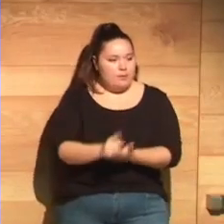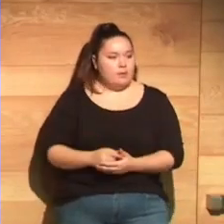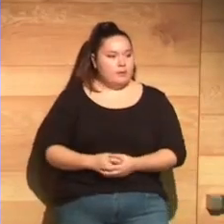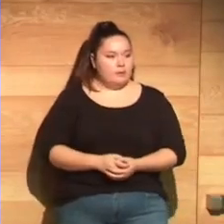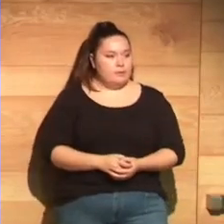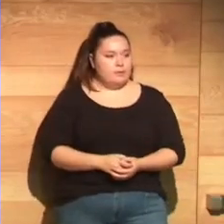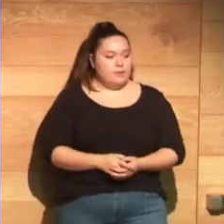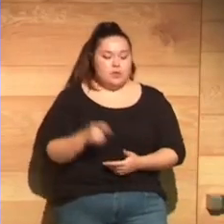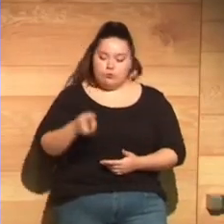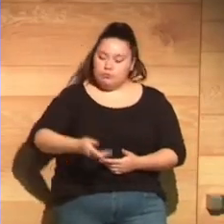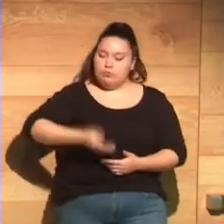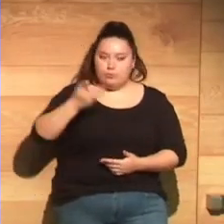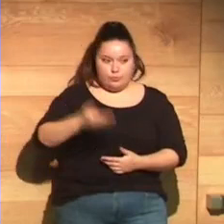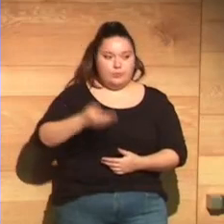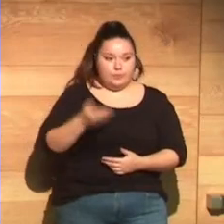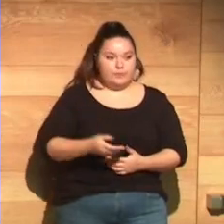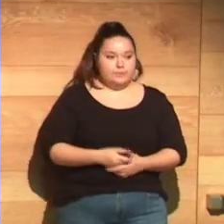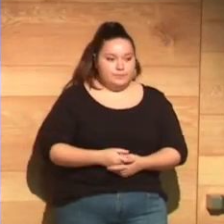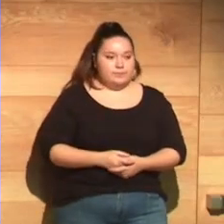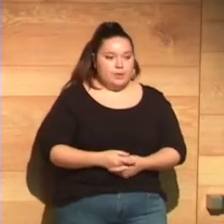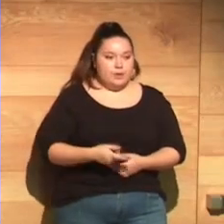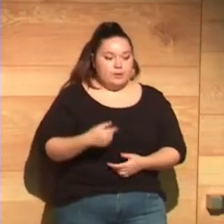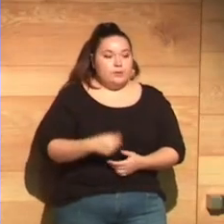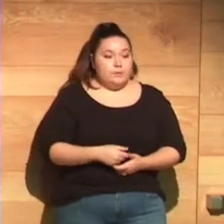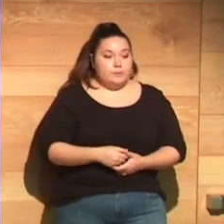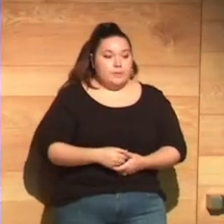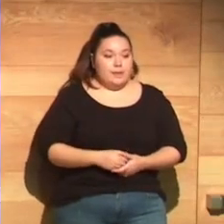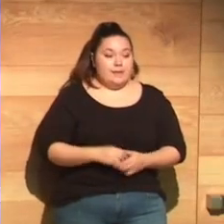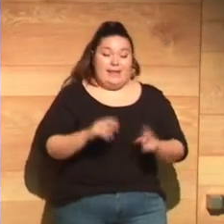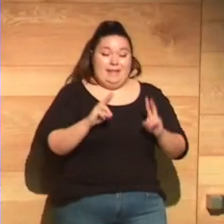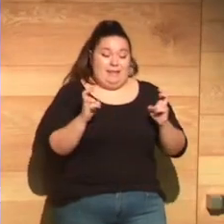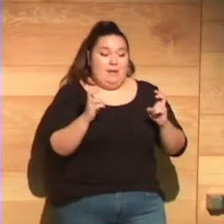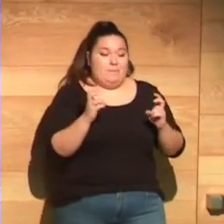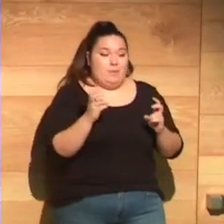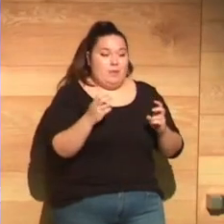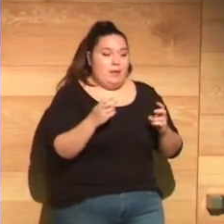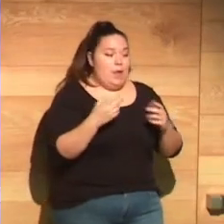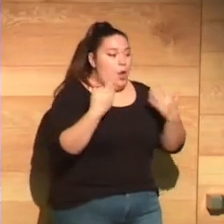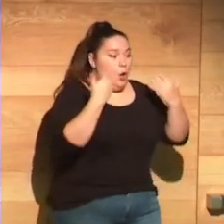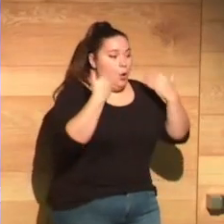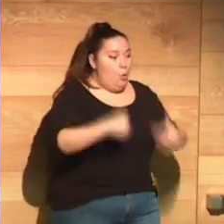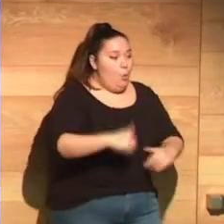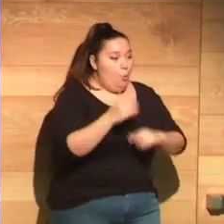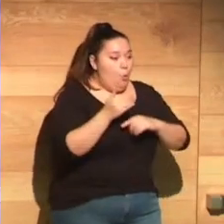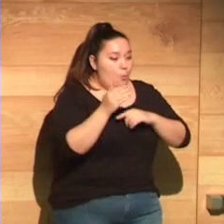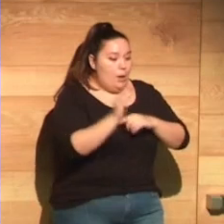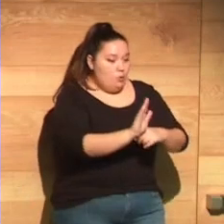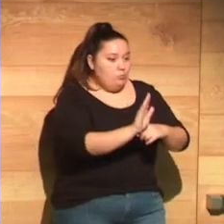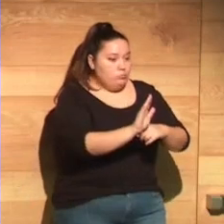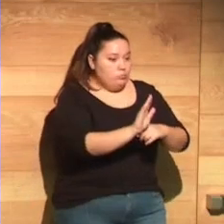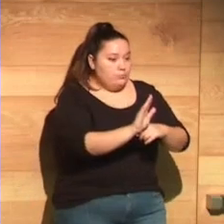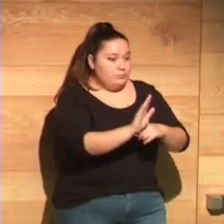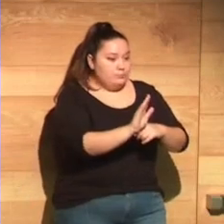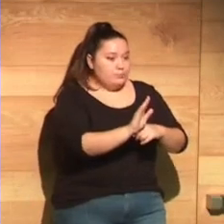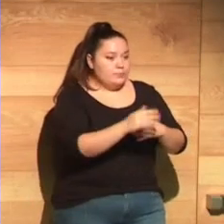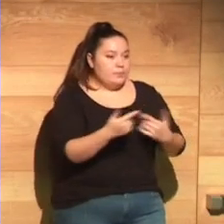y que cada vez que caía, ella cogía y se volvía a levantar, y creo que eso es bastante importante. Claro, es que al